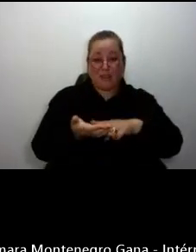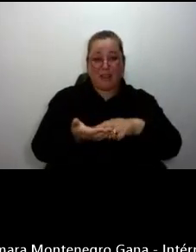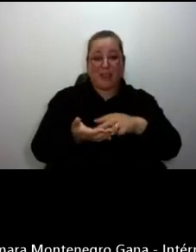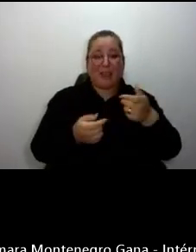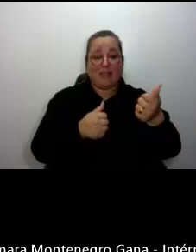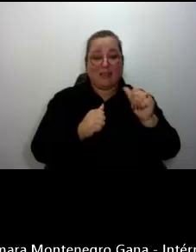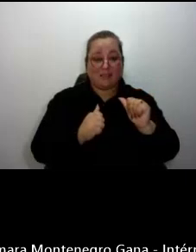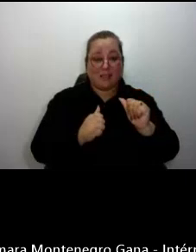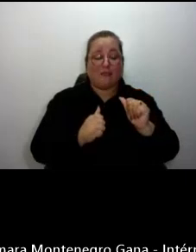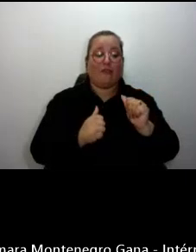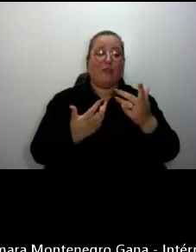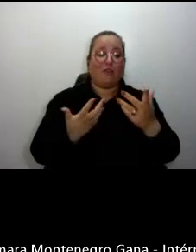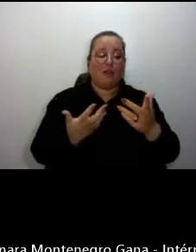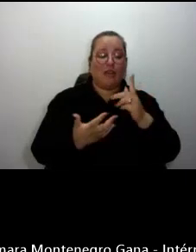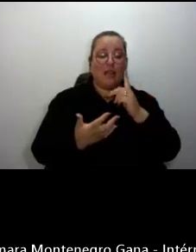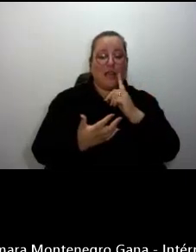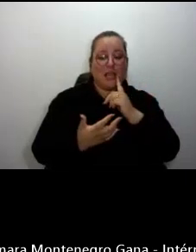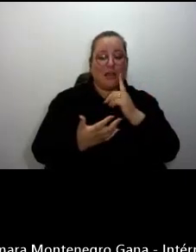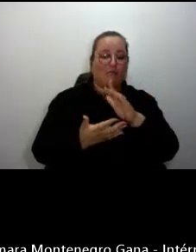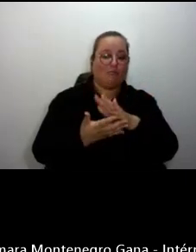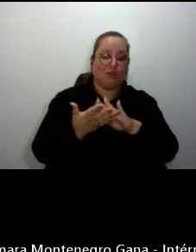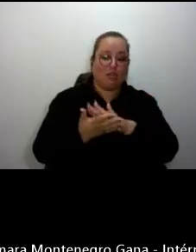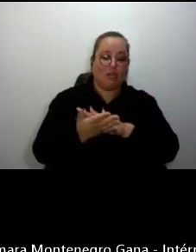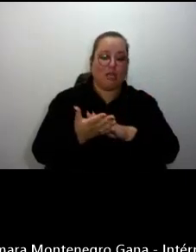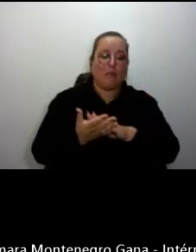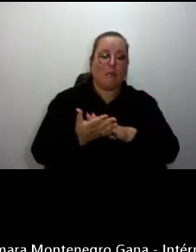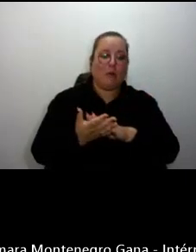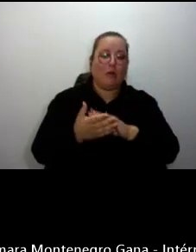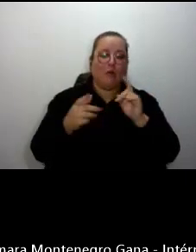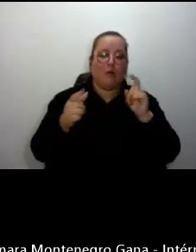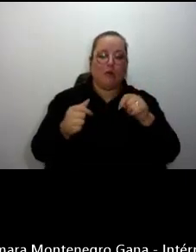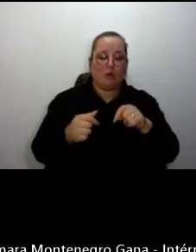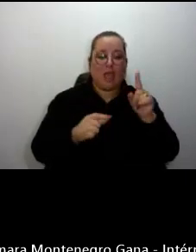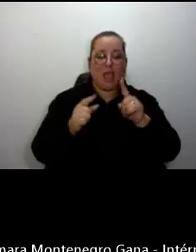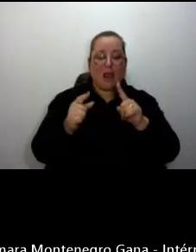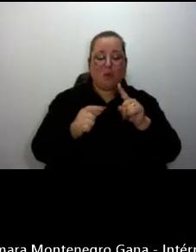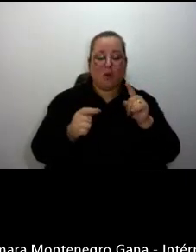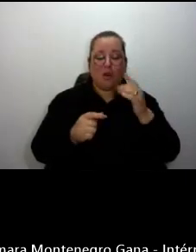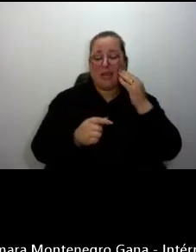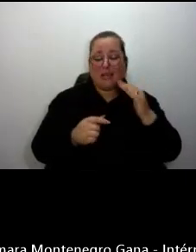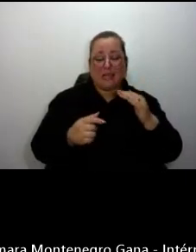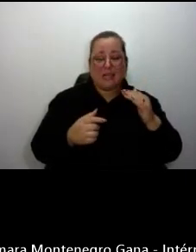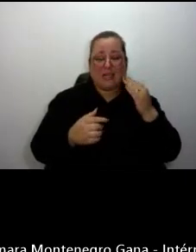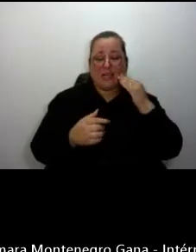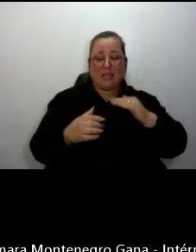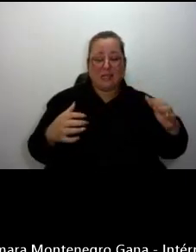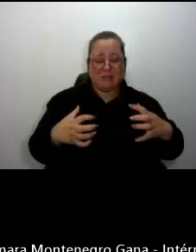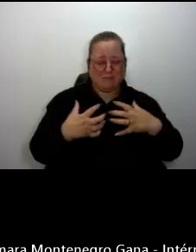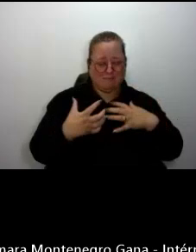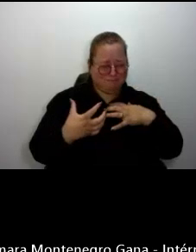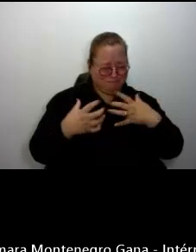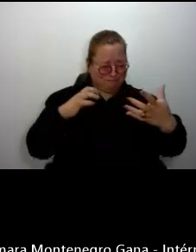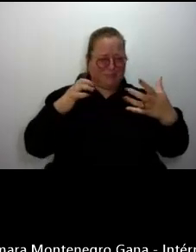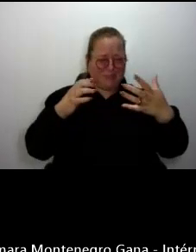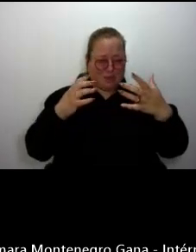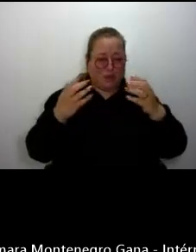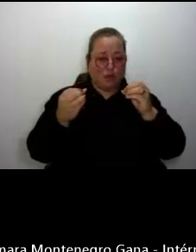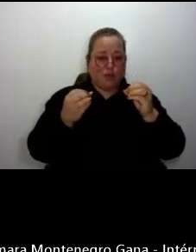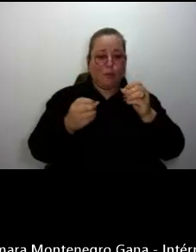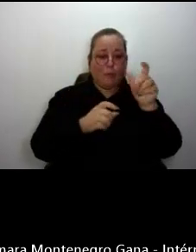se imponen, por ejemplo, hoy día con la desregulación de los alumnos, la contención a los profesores,